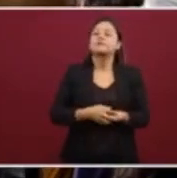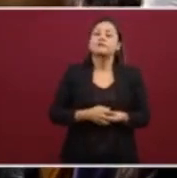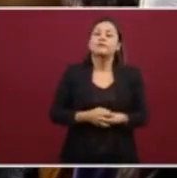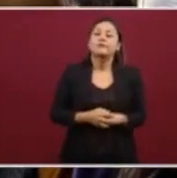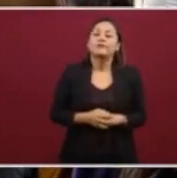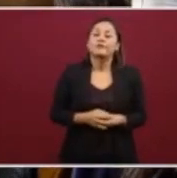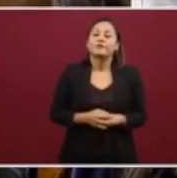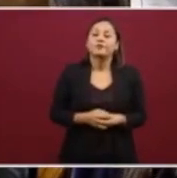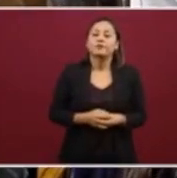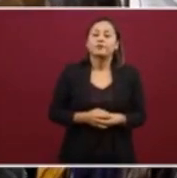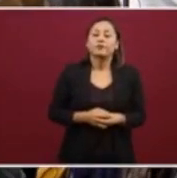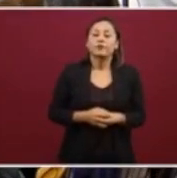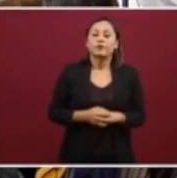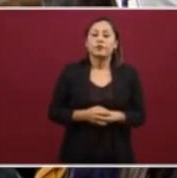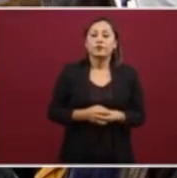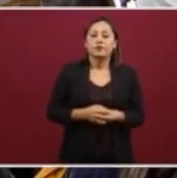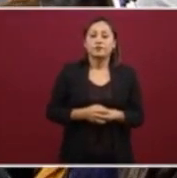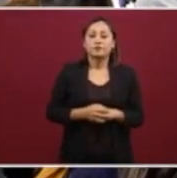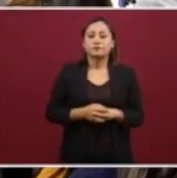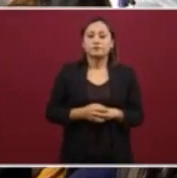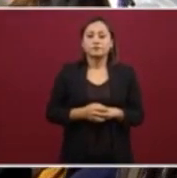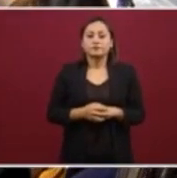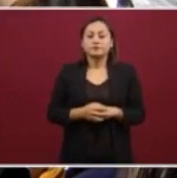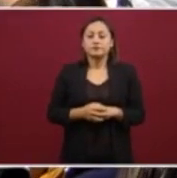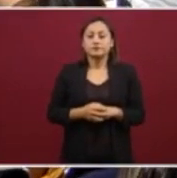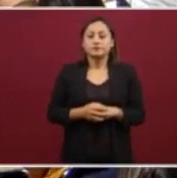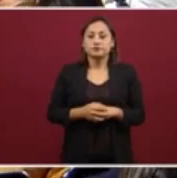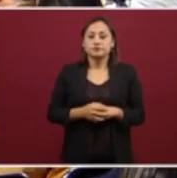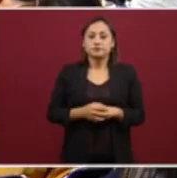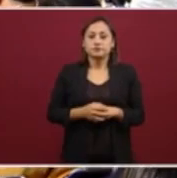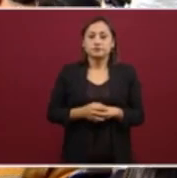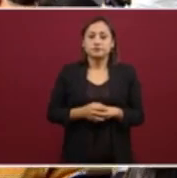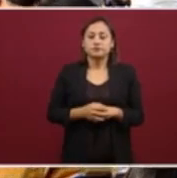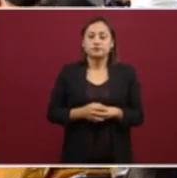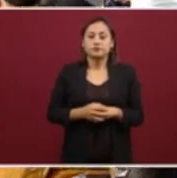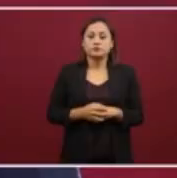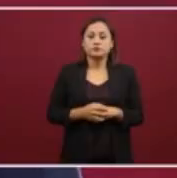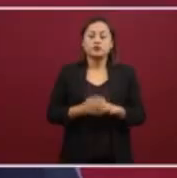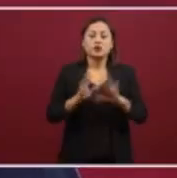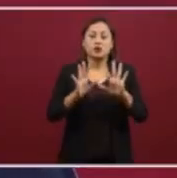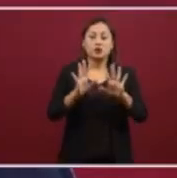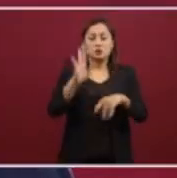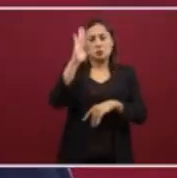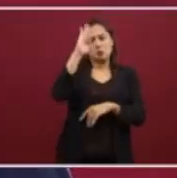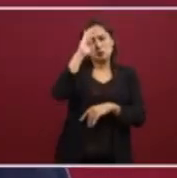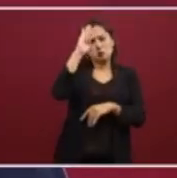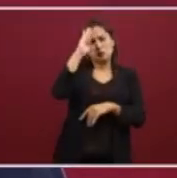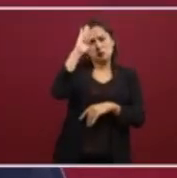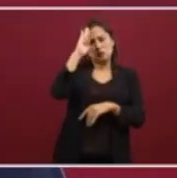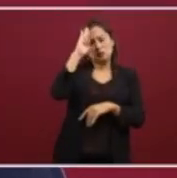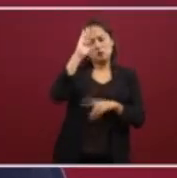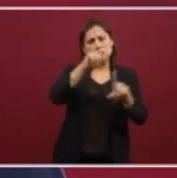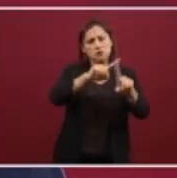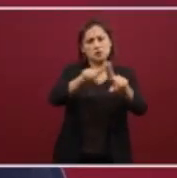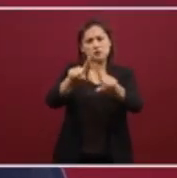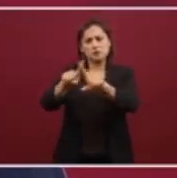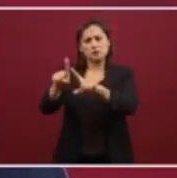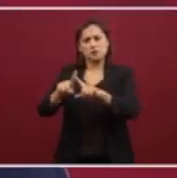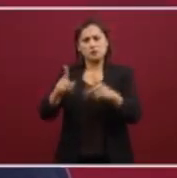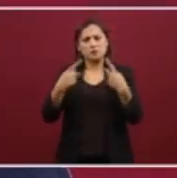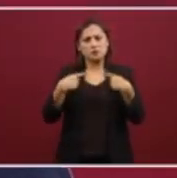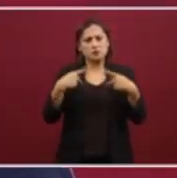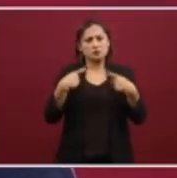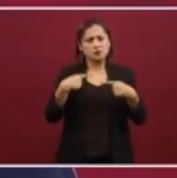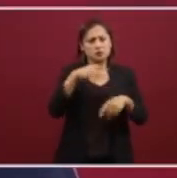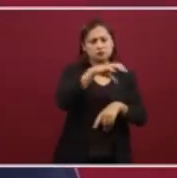vamos a buscar que participen de todos los sectores,